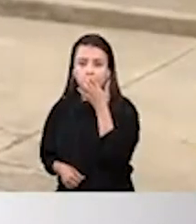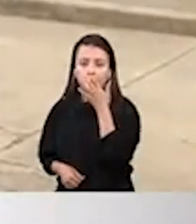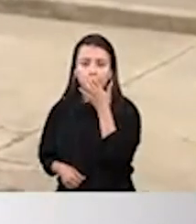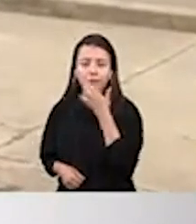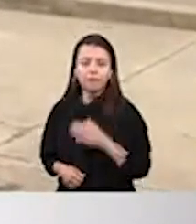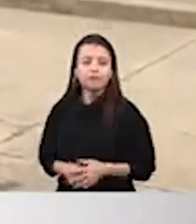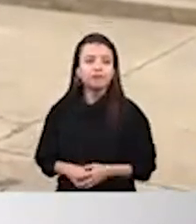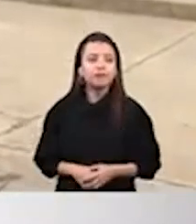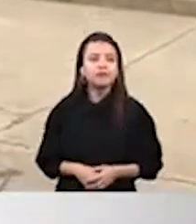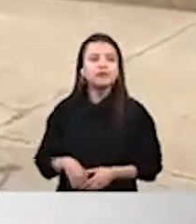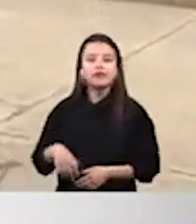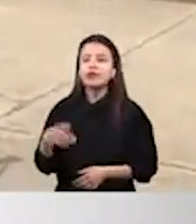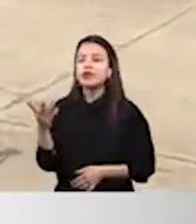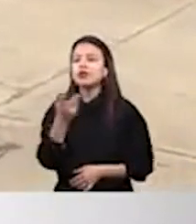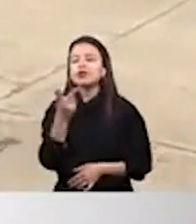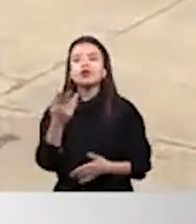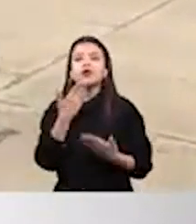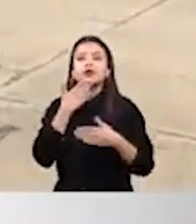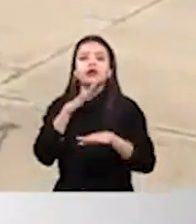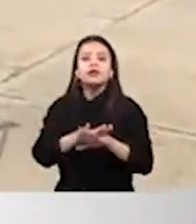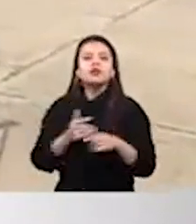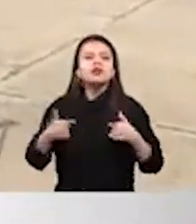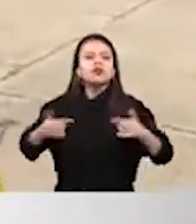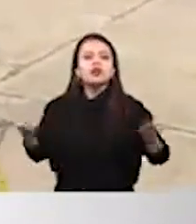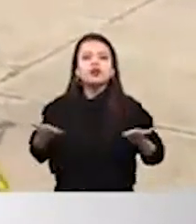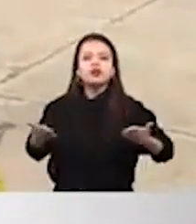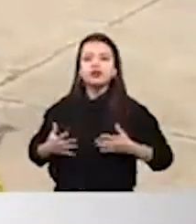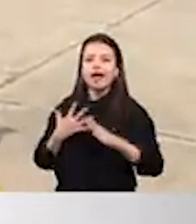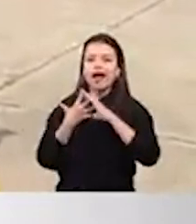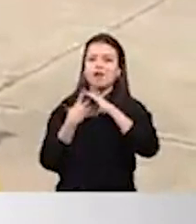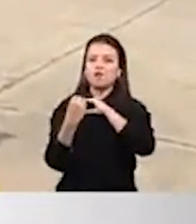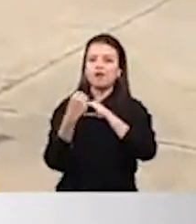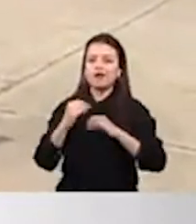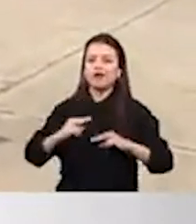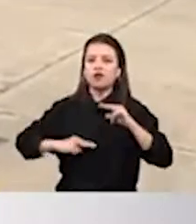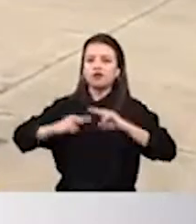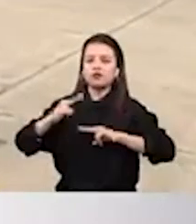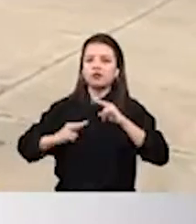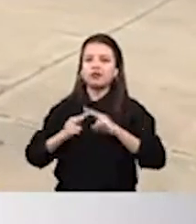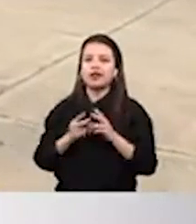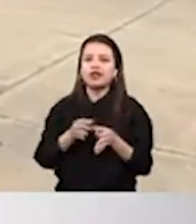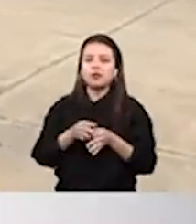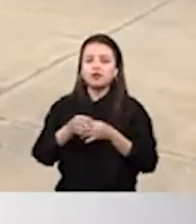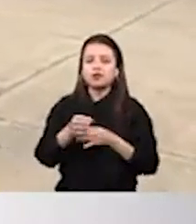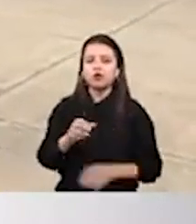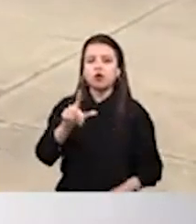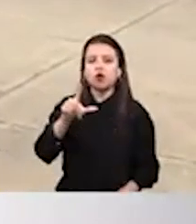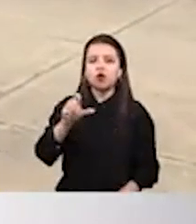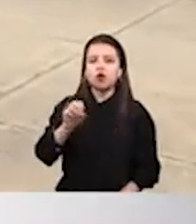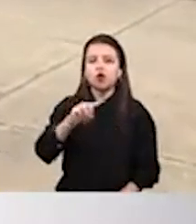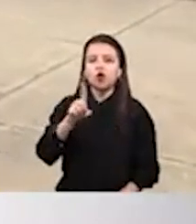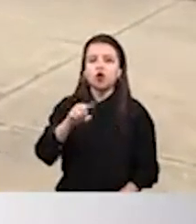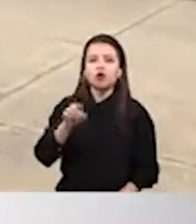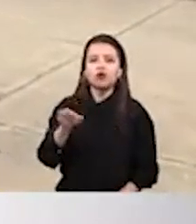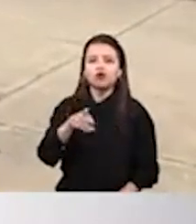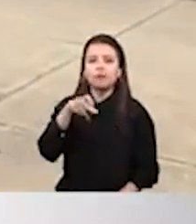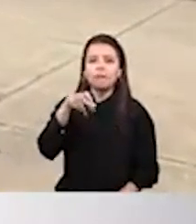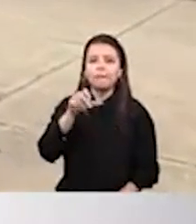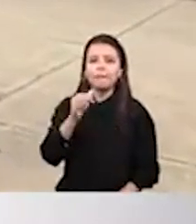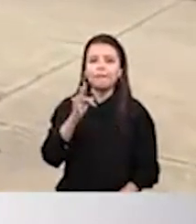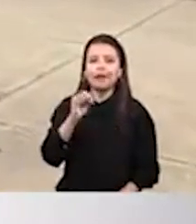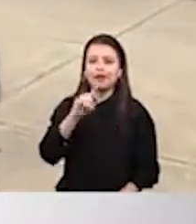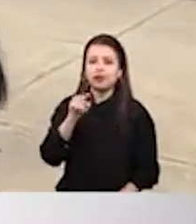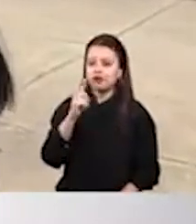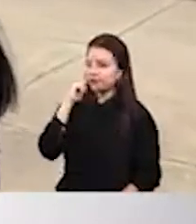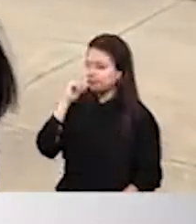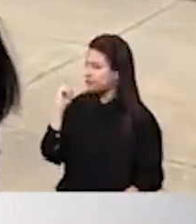Paula y Juan Diego, muy buenas tardes. Yo los saludo desde las afueras del hospital en el municipio de Los Patios. Esto es área metropolitana de Cúcuta.